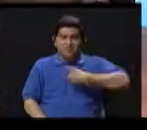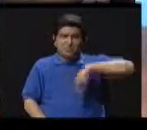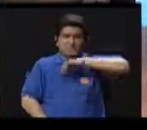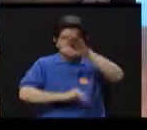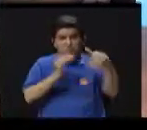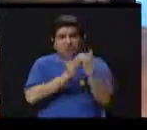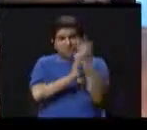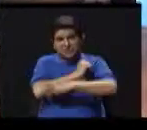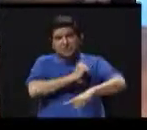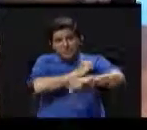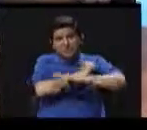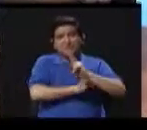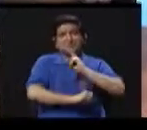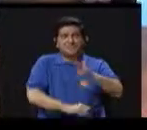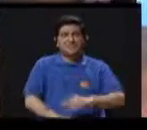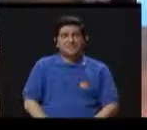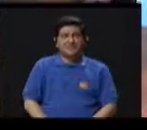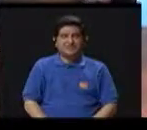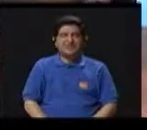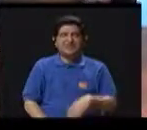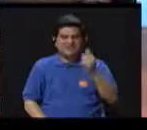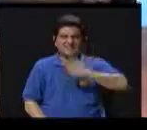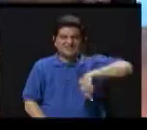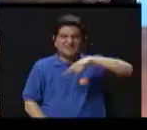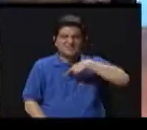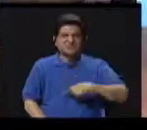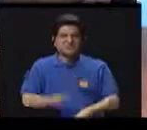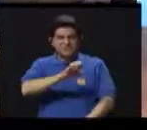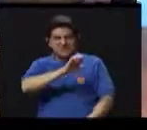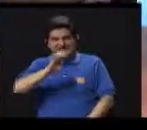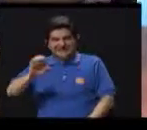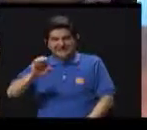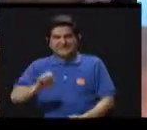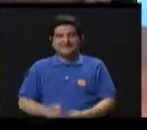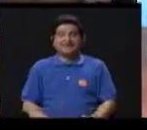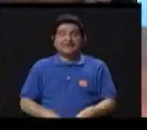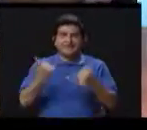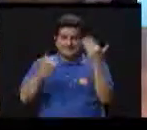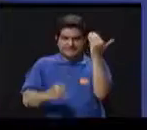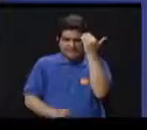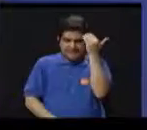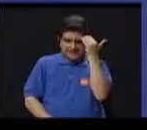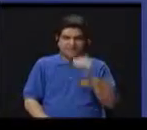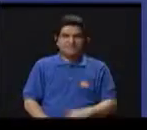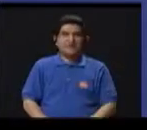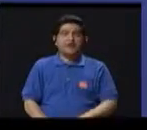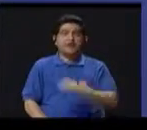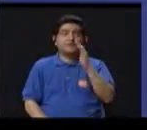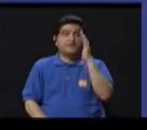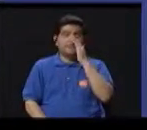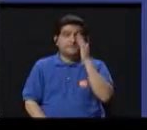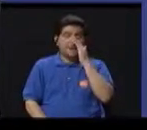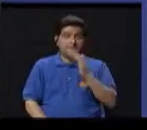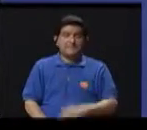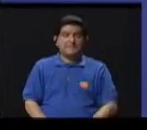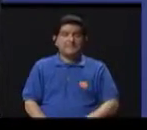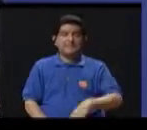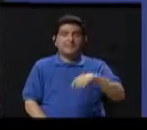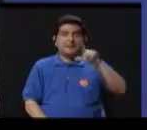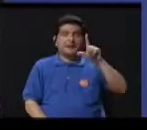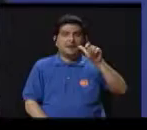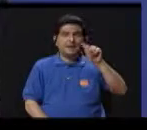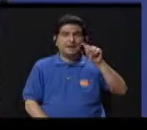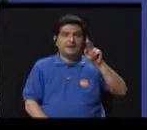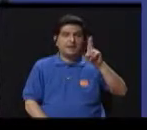el país. Sí. Así es, del lado del este. Entonces, bueno, ya sabemos que por la mamá de Laura ustedes